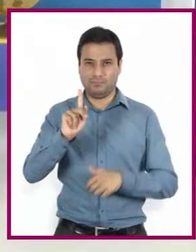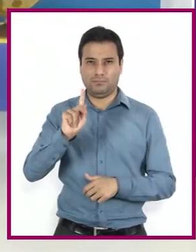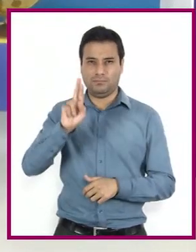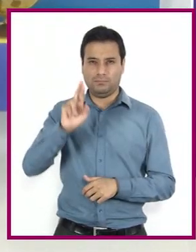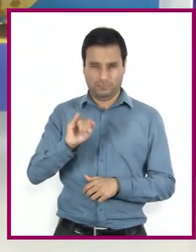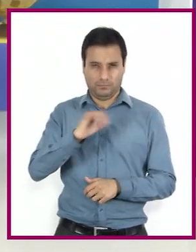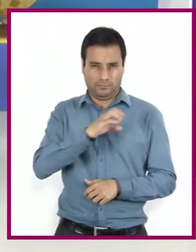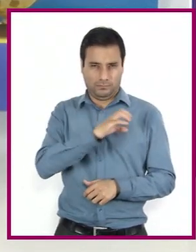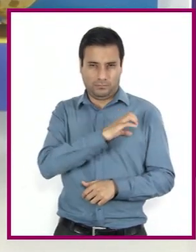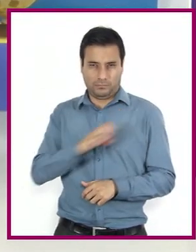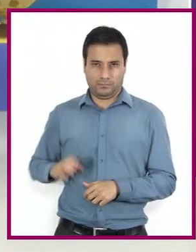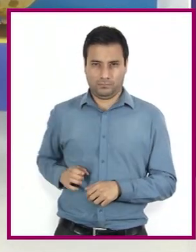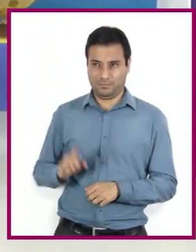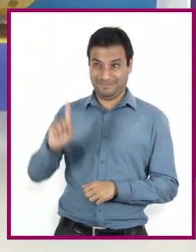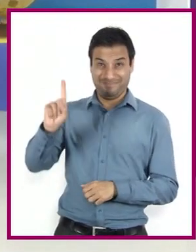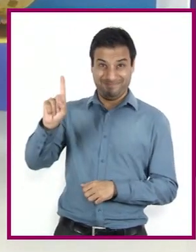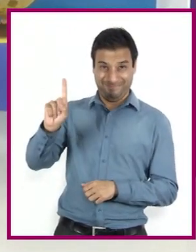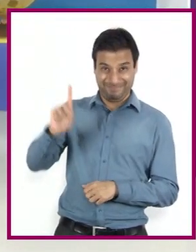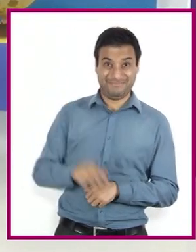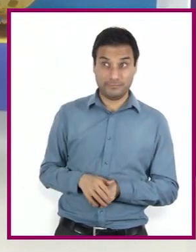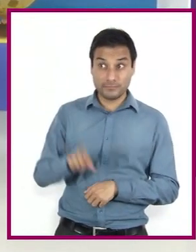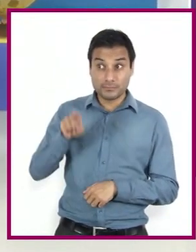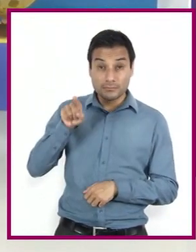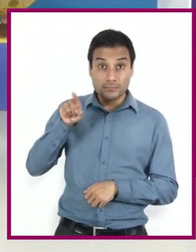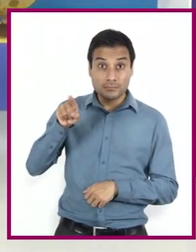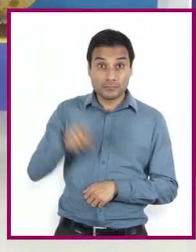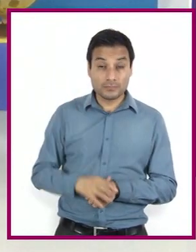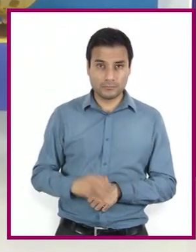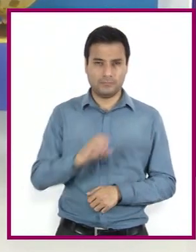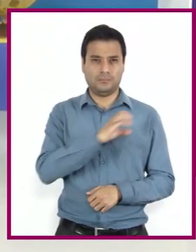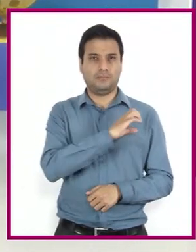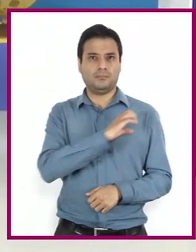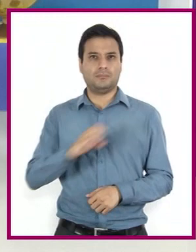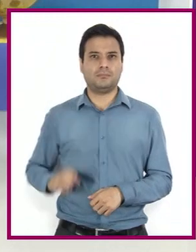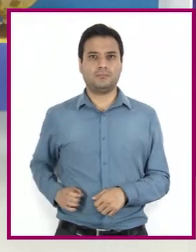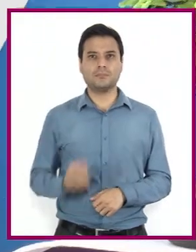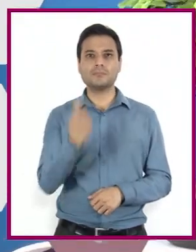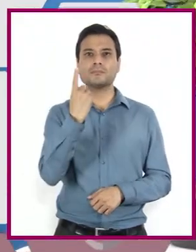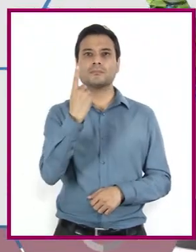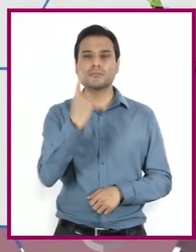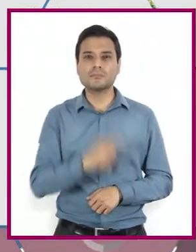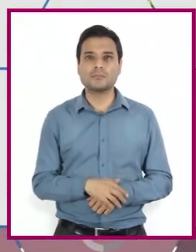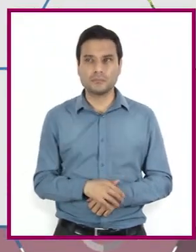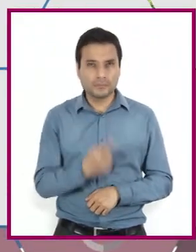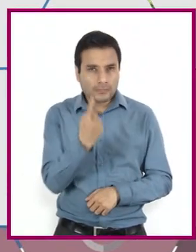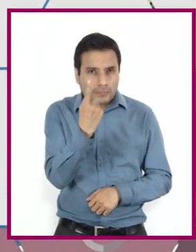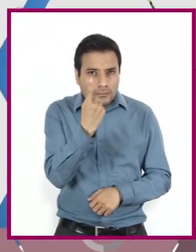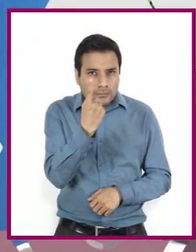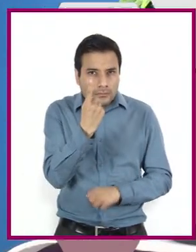decir, por el partido dominante, fue el único candidato presidencial.